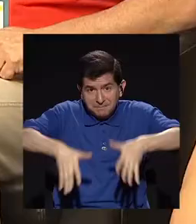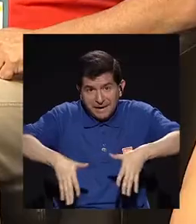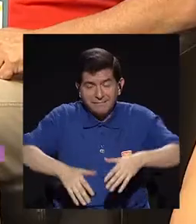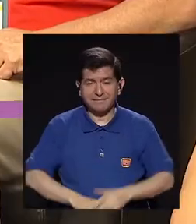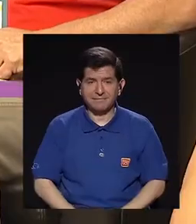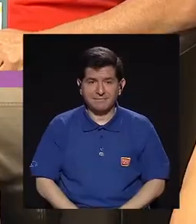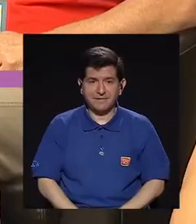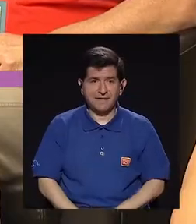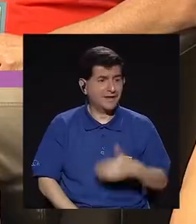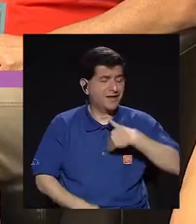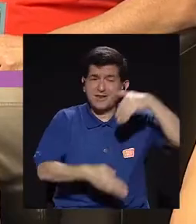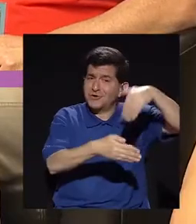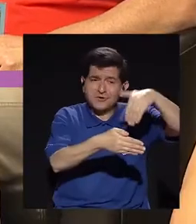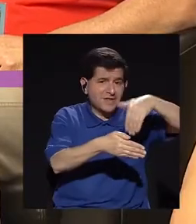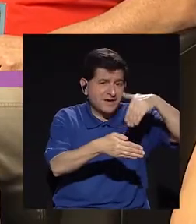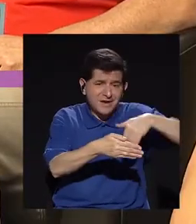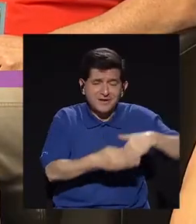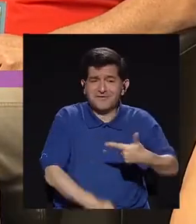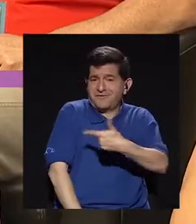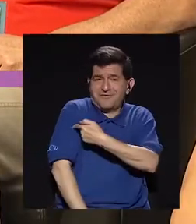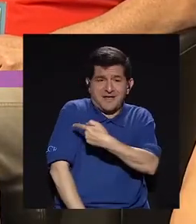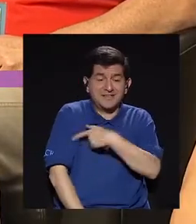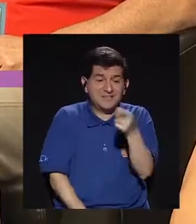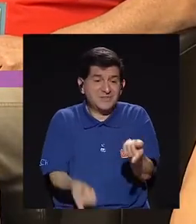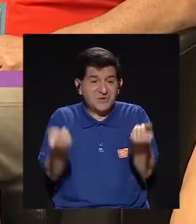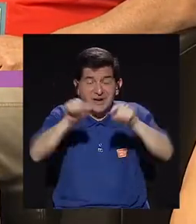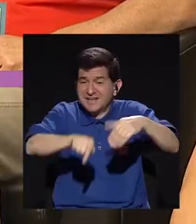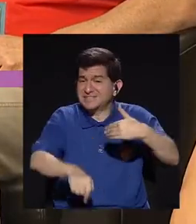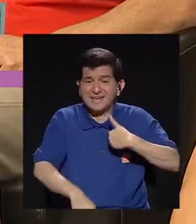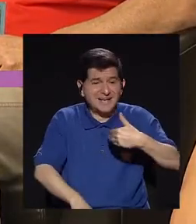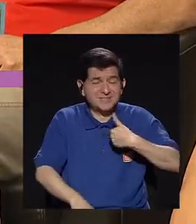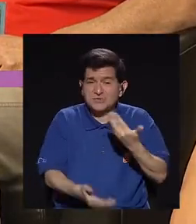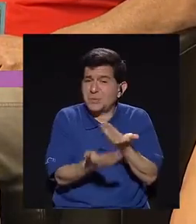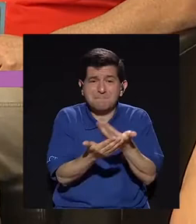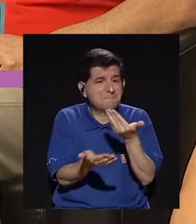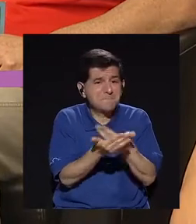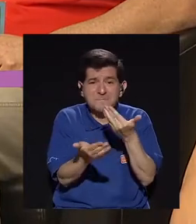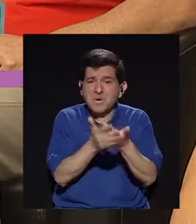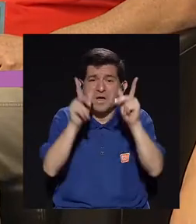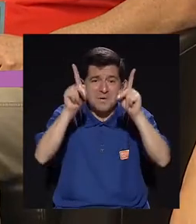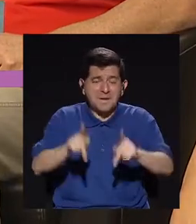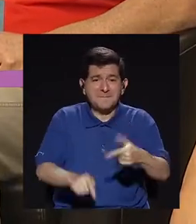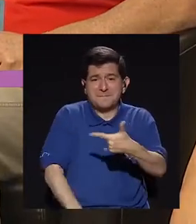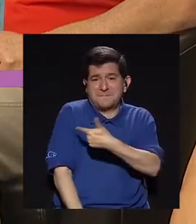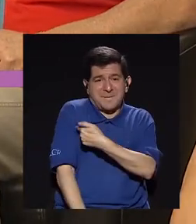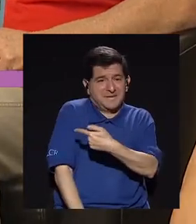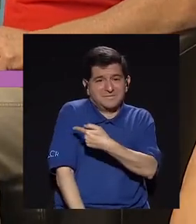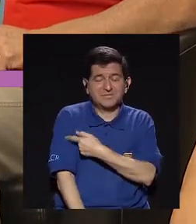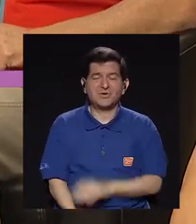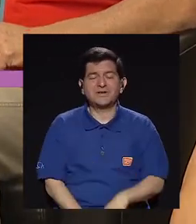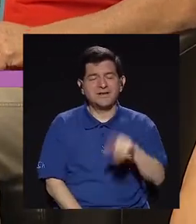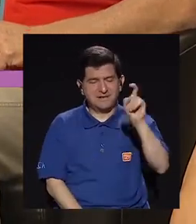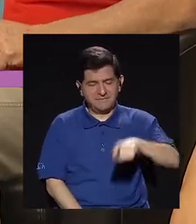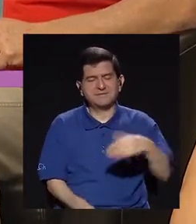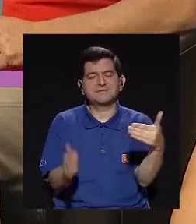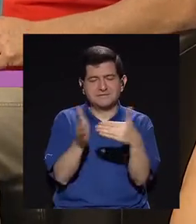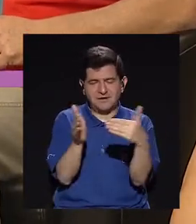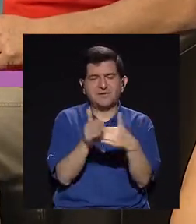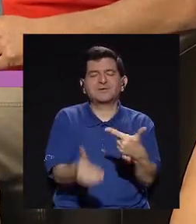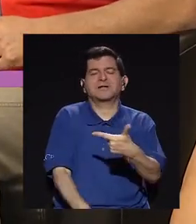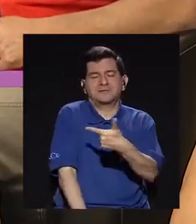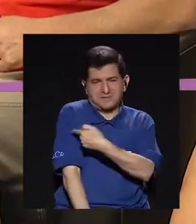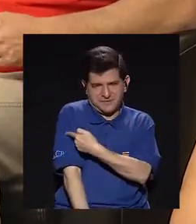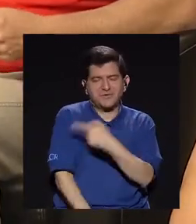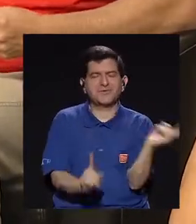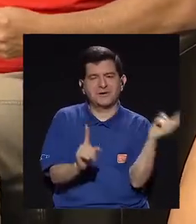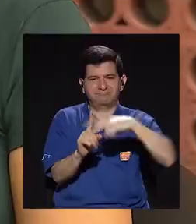perdido y que no hubiera un registro de la vacuna, y como en ese caso no tenemos cómo probar que la persona está vacunada, tendría que vacunarse nuevamente